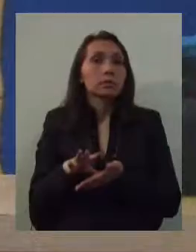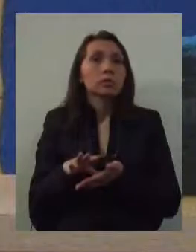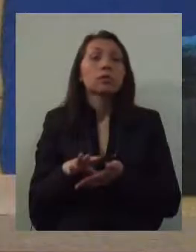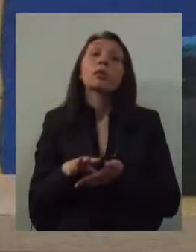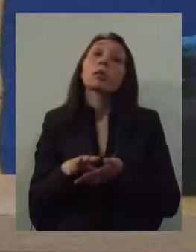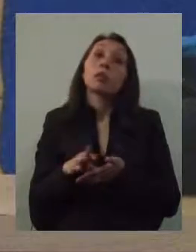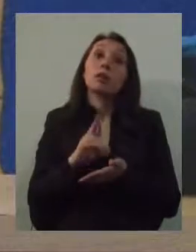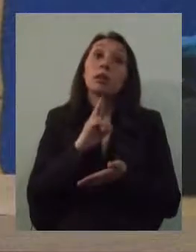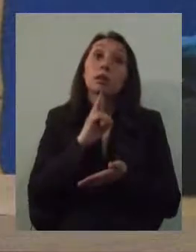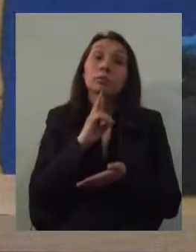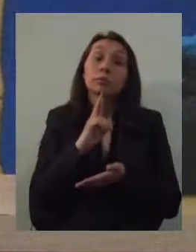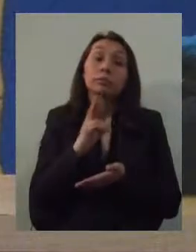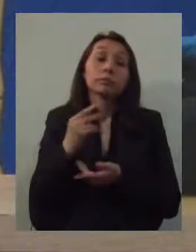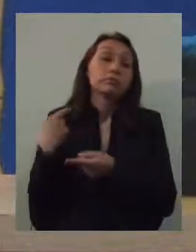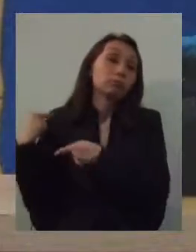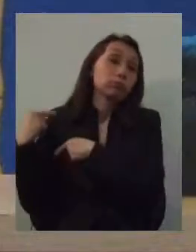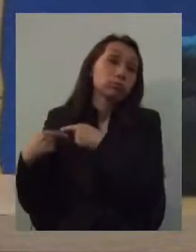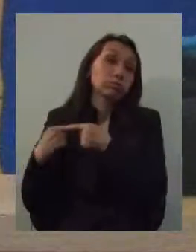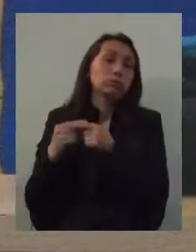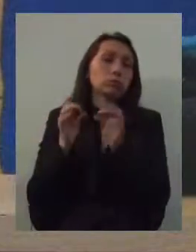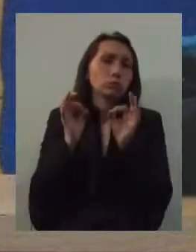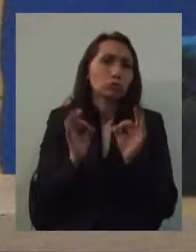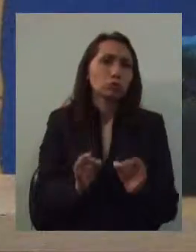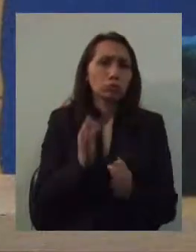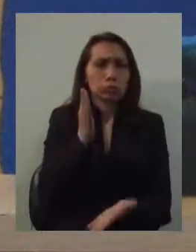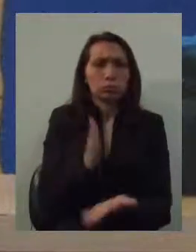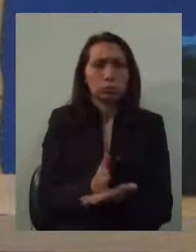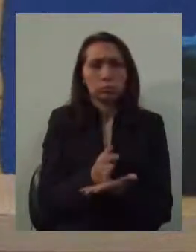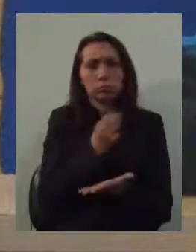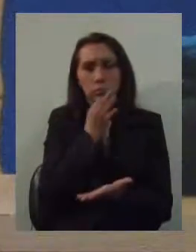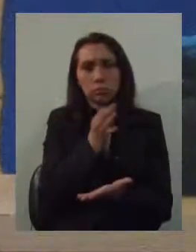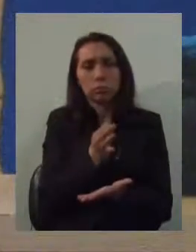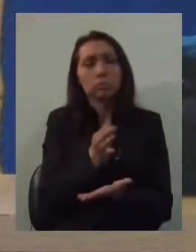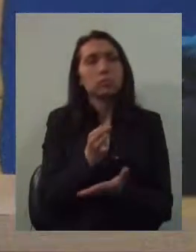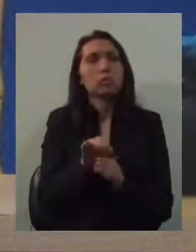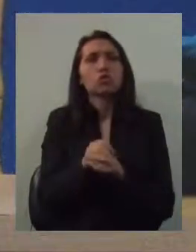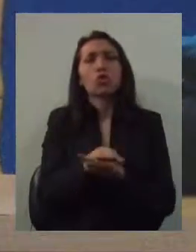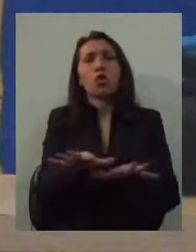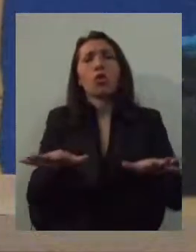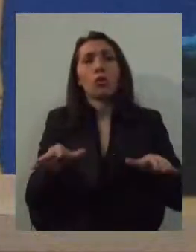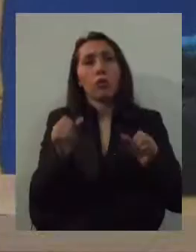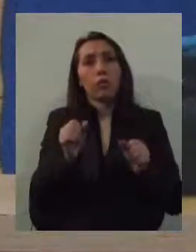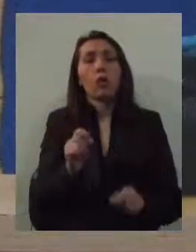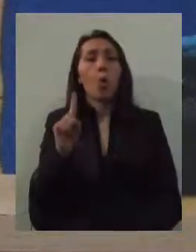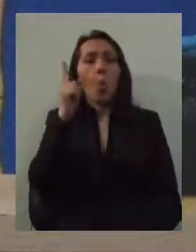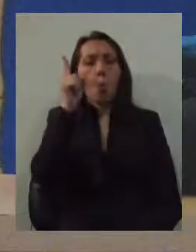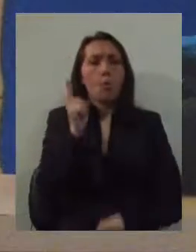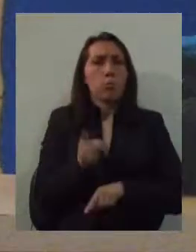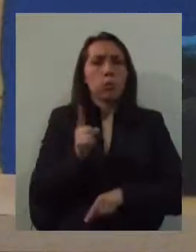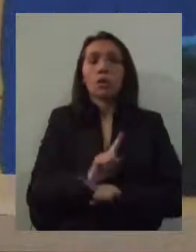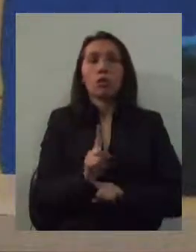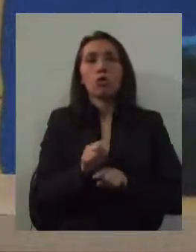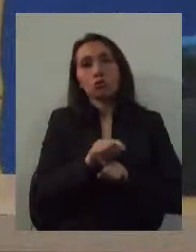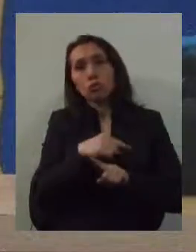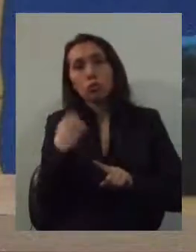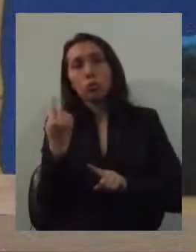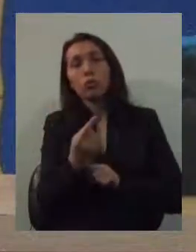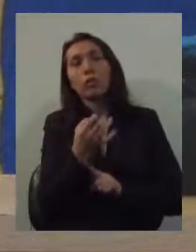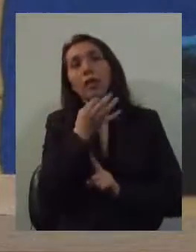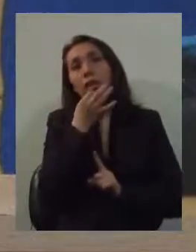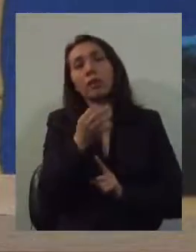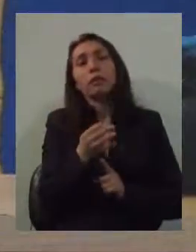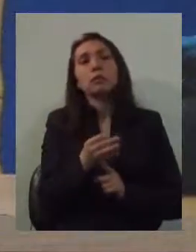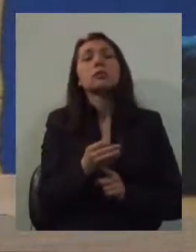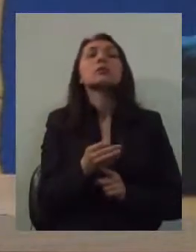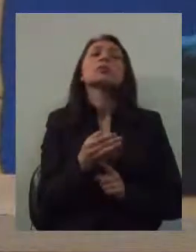las jurisdicciones sean bilaterales, sean multilaterales y no sean unilaterales. Esto de decir,